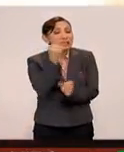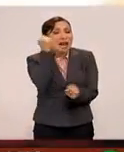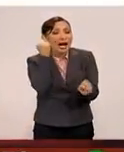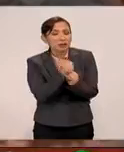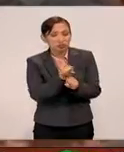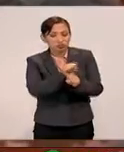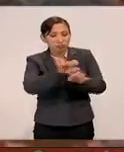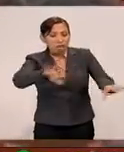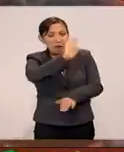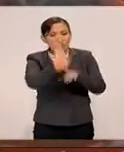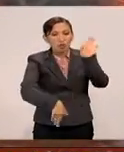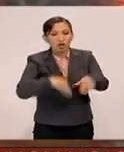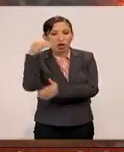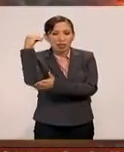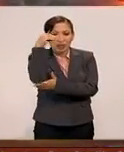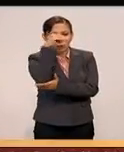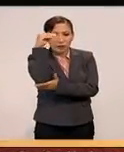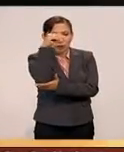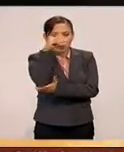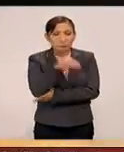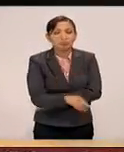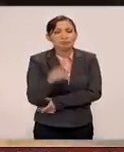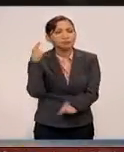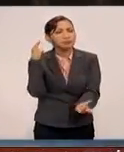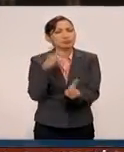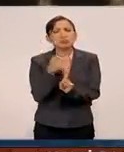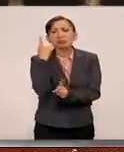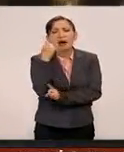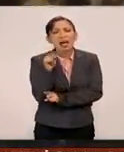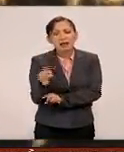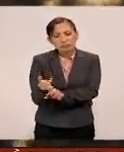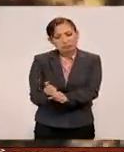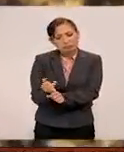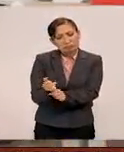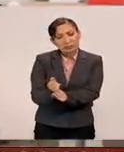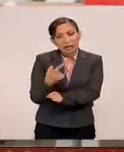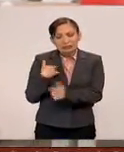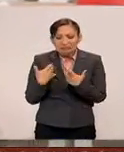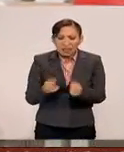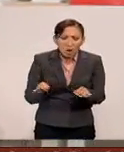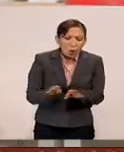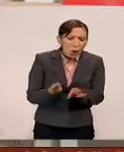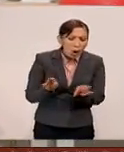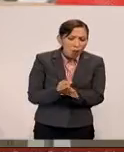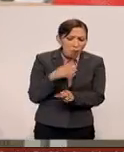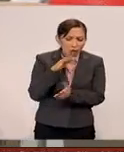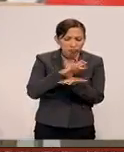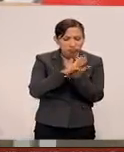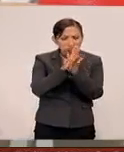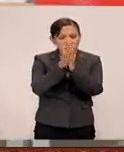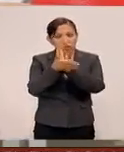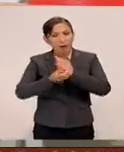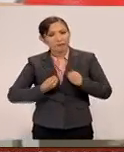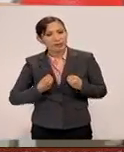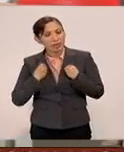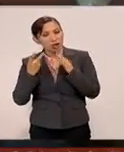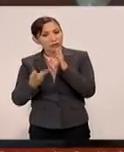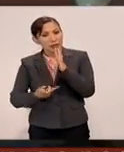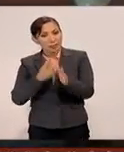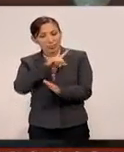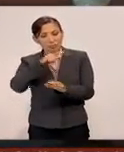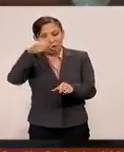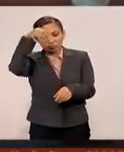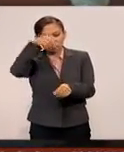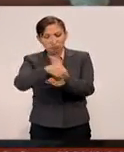la extinción de los dinosaurios. El objetivo principal del estudio es entender cómo se regeneró la vida tras